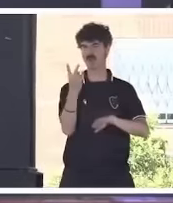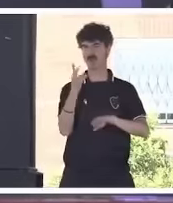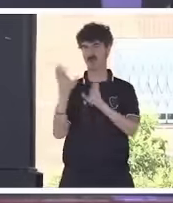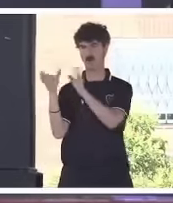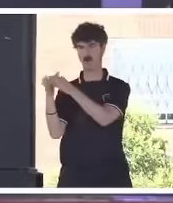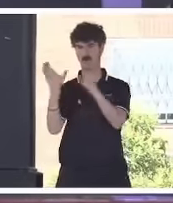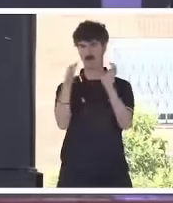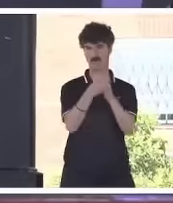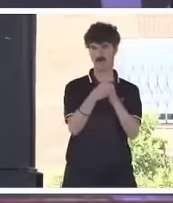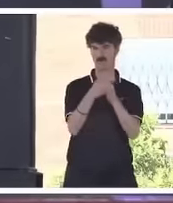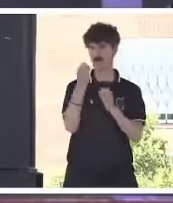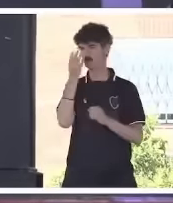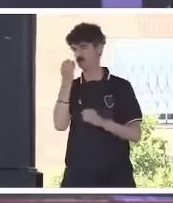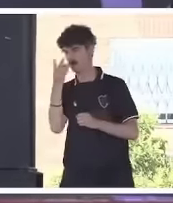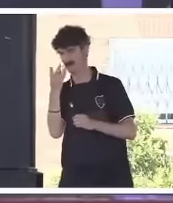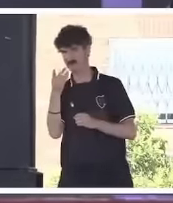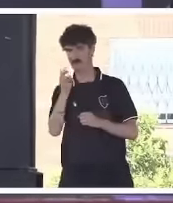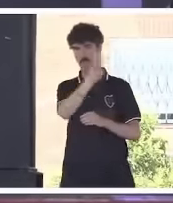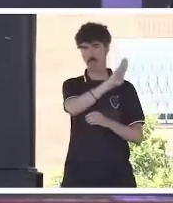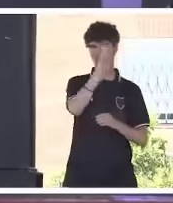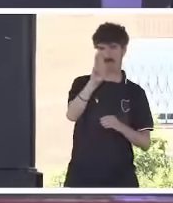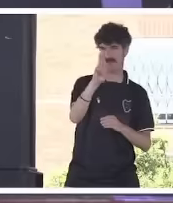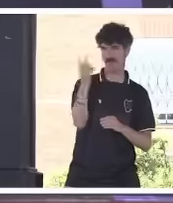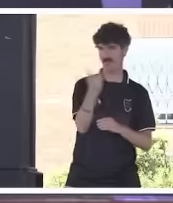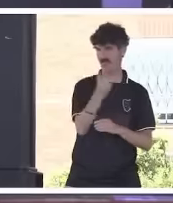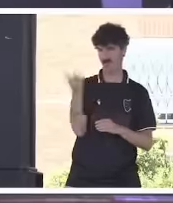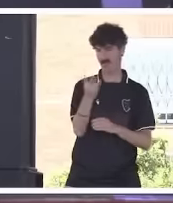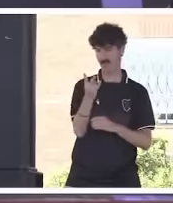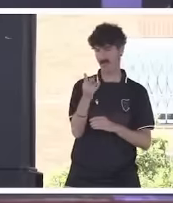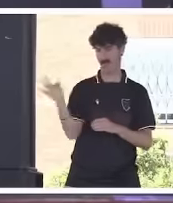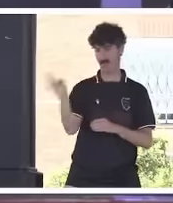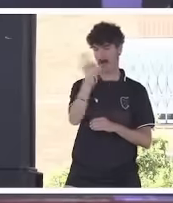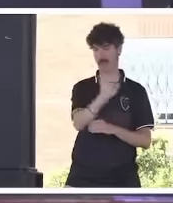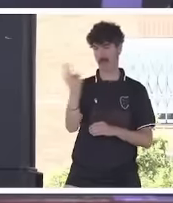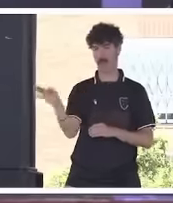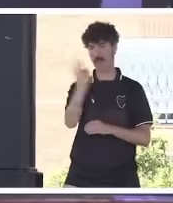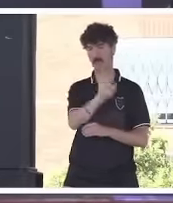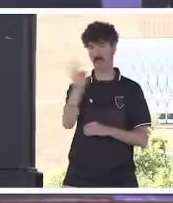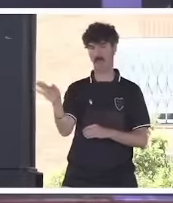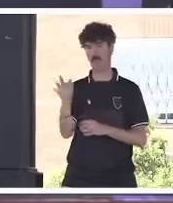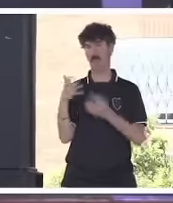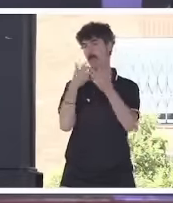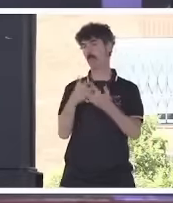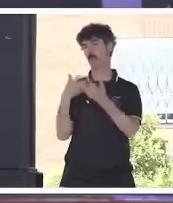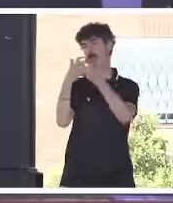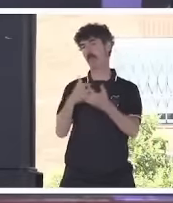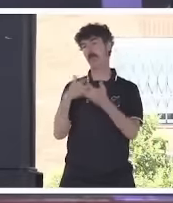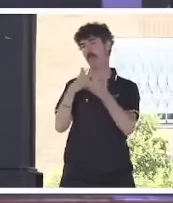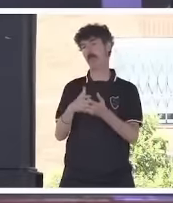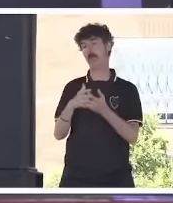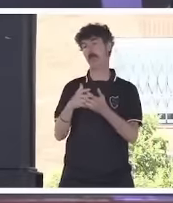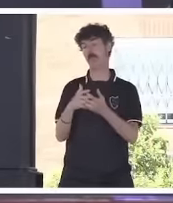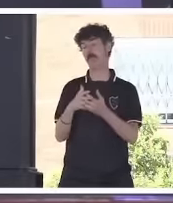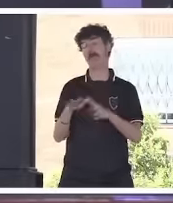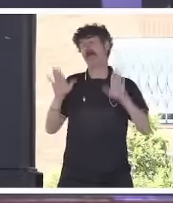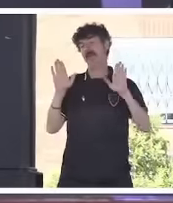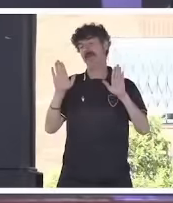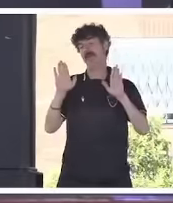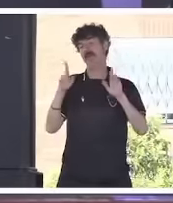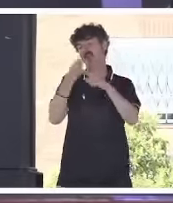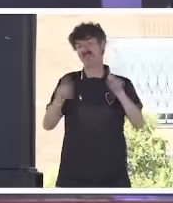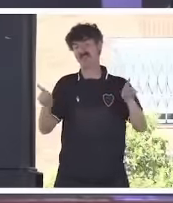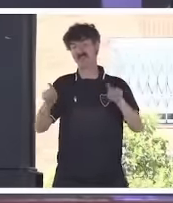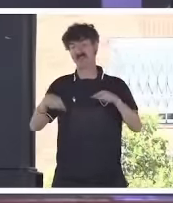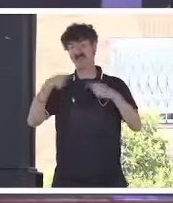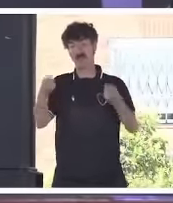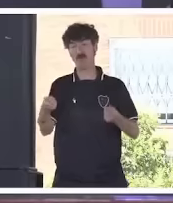muy bien que el Partido Socialista y el Partido Popular, como hacen ahora, pueden pelearse mucho, pueden hacer parecer que son muy diferentes, pero a la